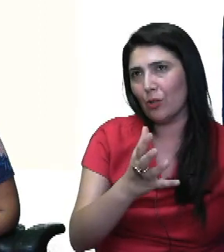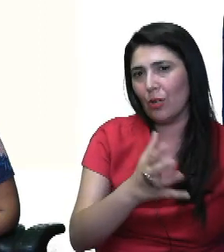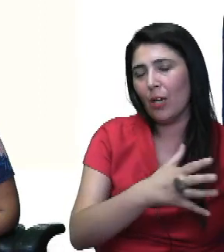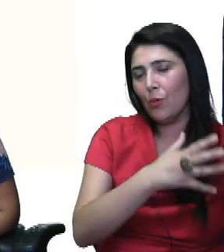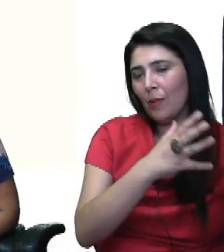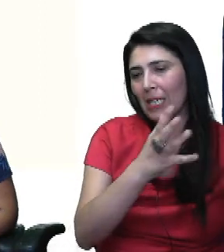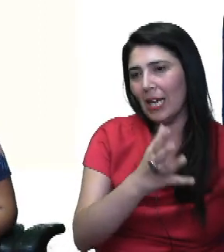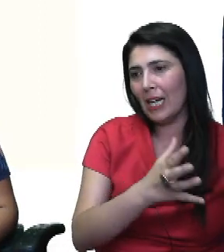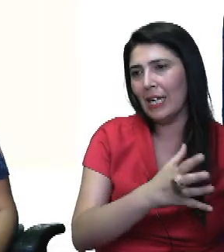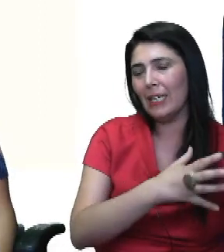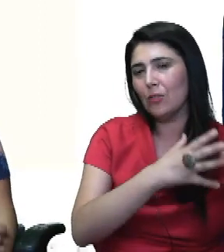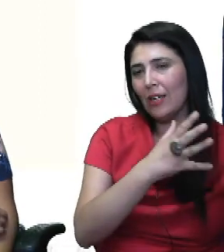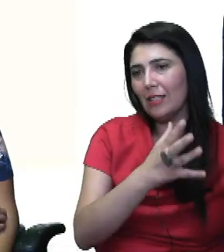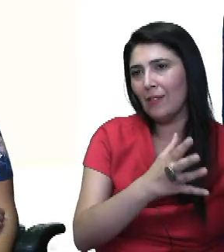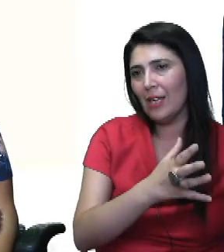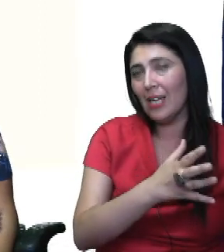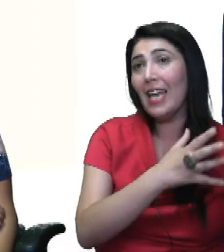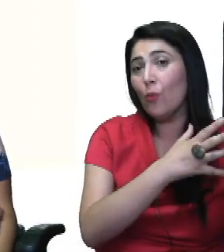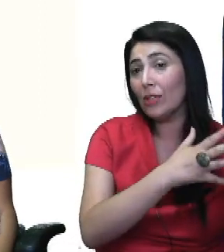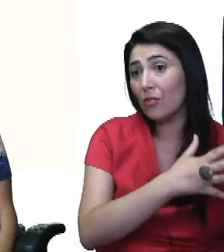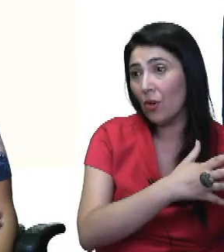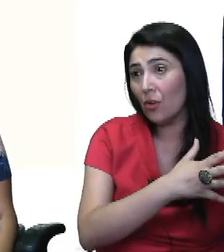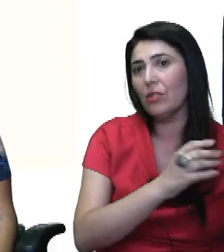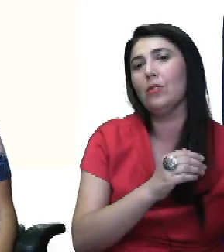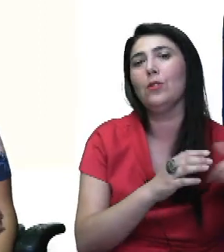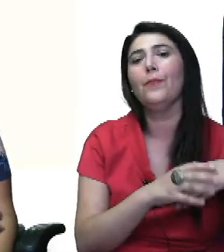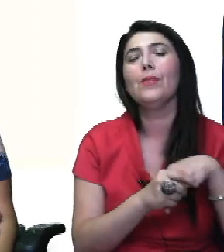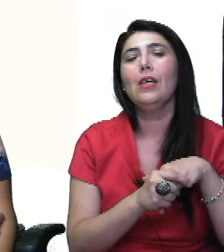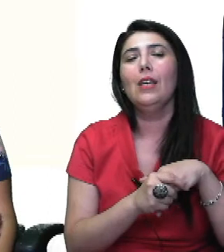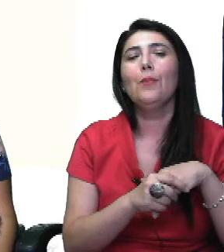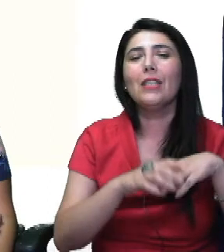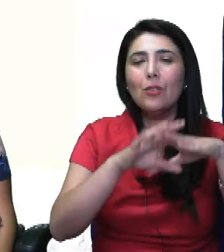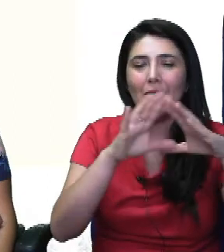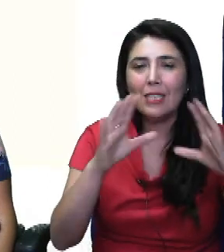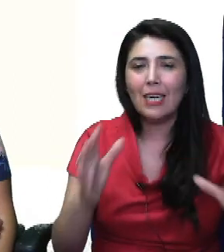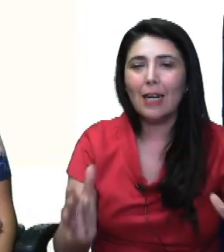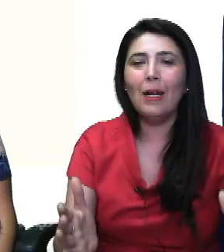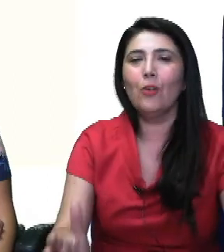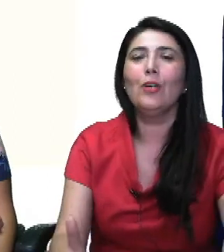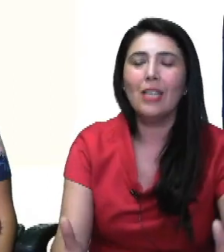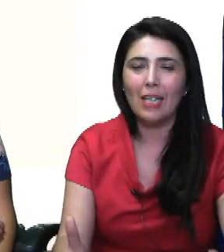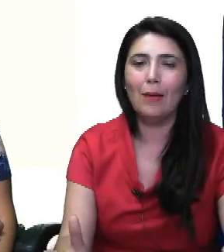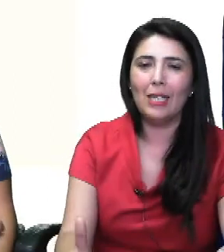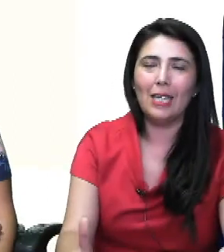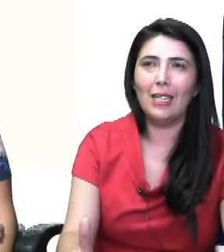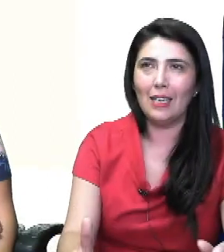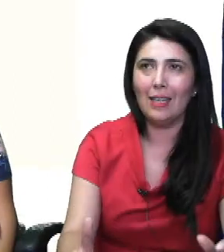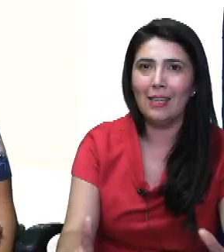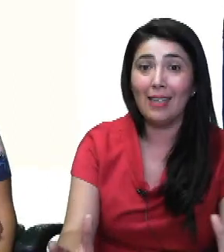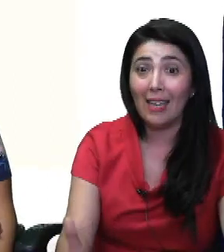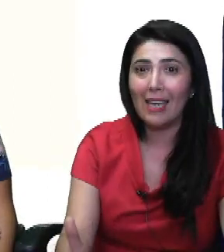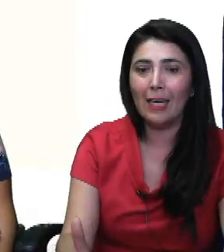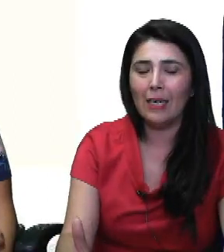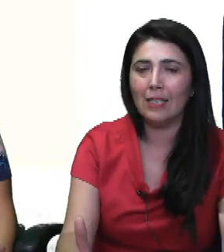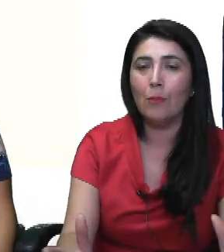otros actores, ayuda humanitaria, sociedad civil, educación, ¿cierto? Por tanto, ese es el gran valor que planteé de